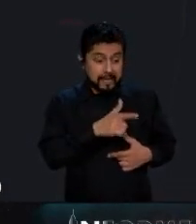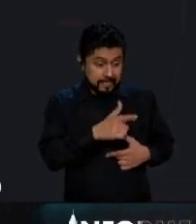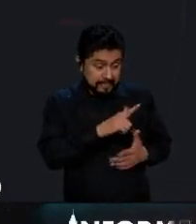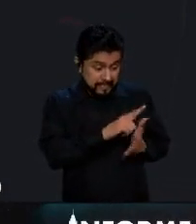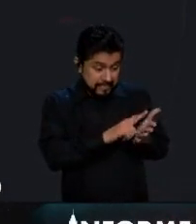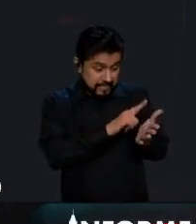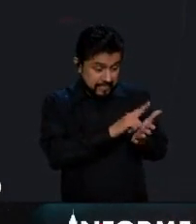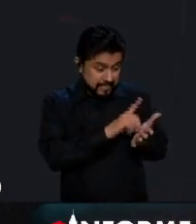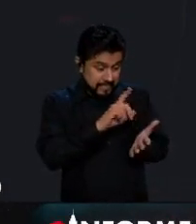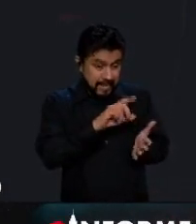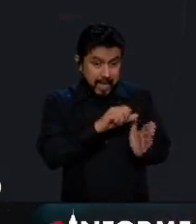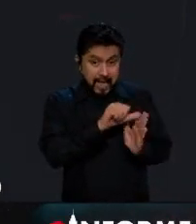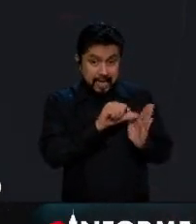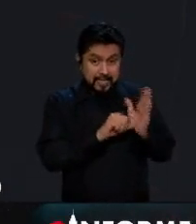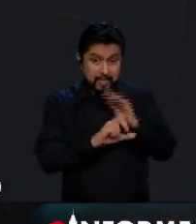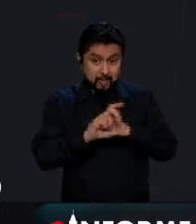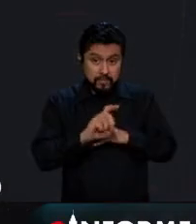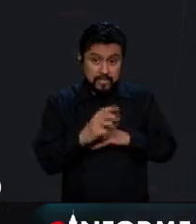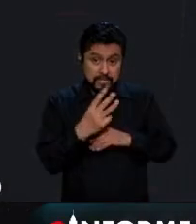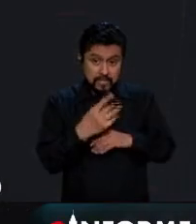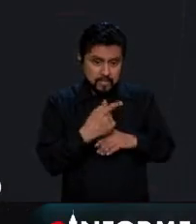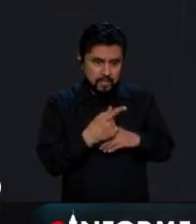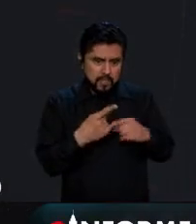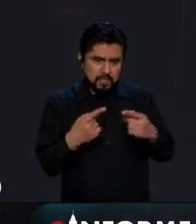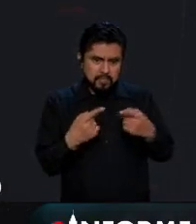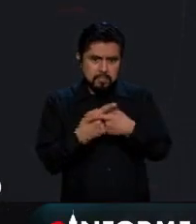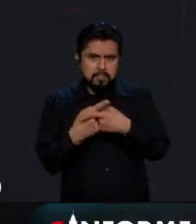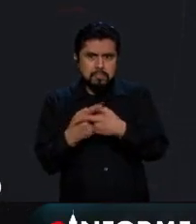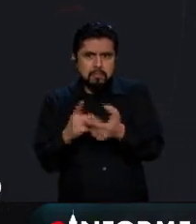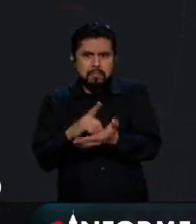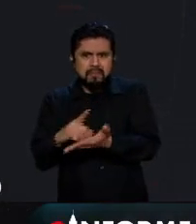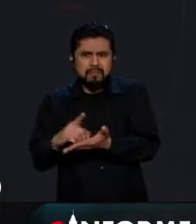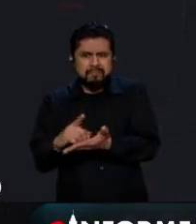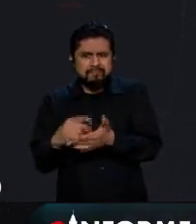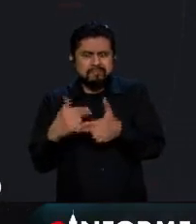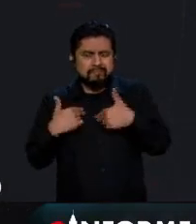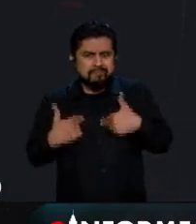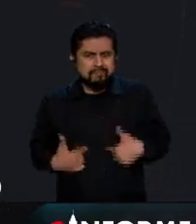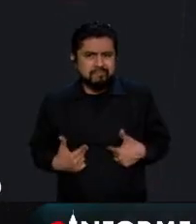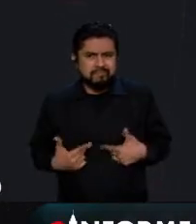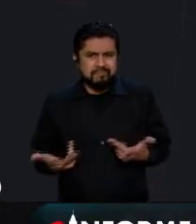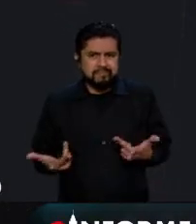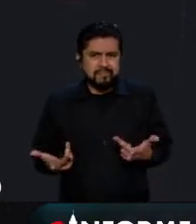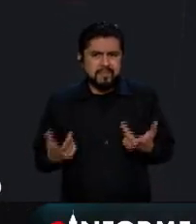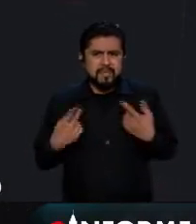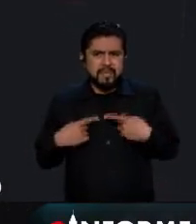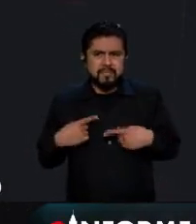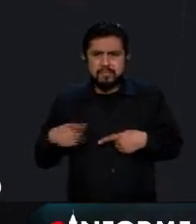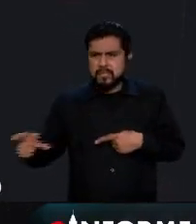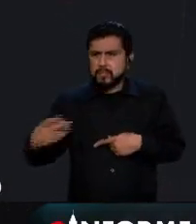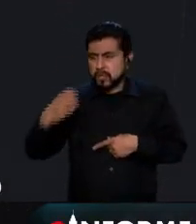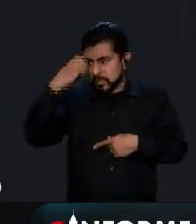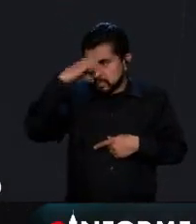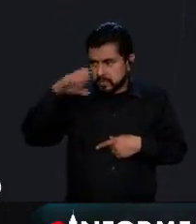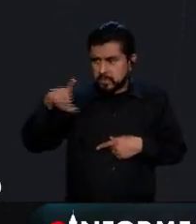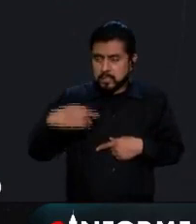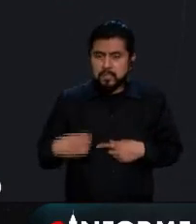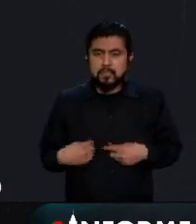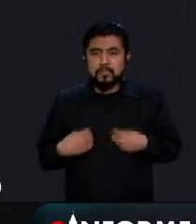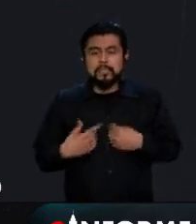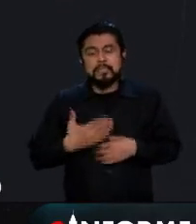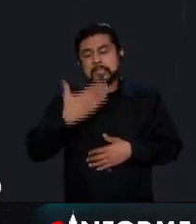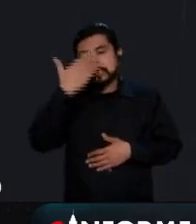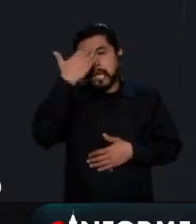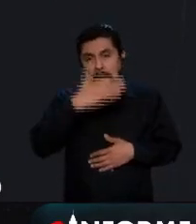es que las personas en general, y te lo digo con conocimiento de causa, los extranjeros viven con esa amenaza, saben